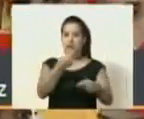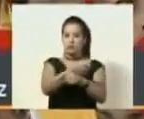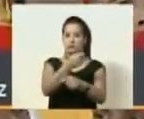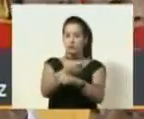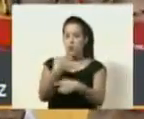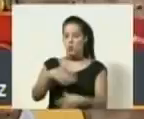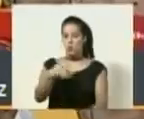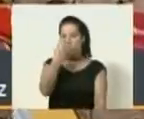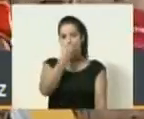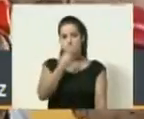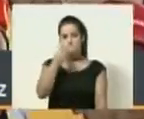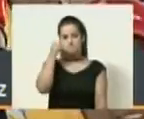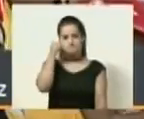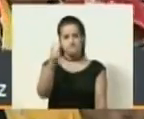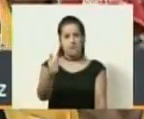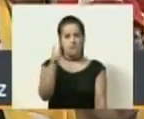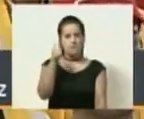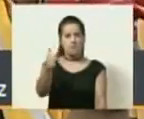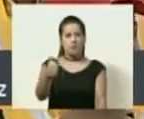Micromisión!